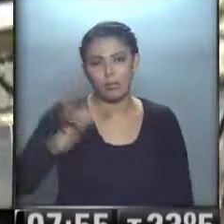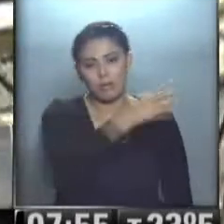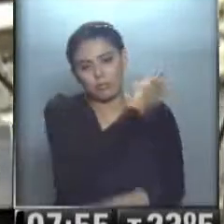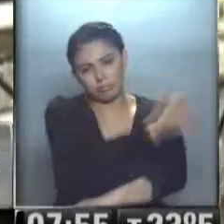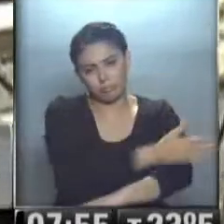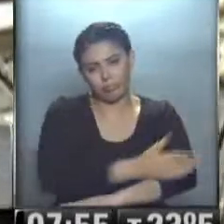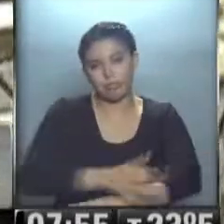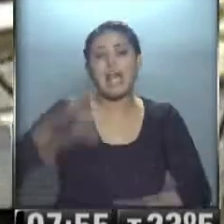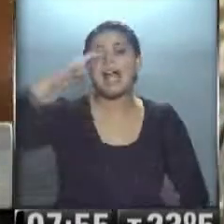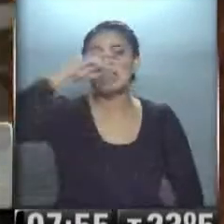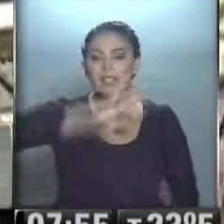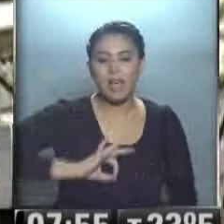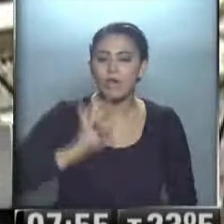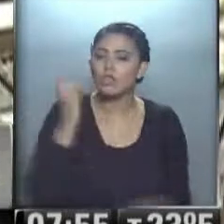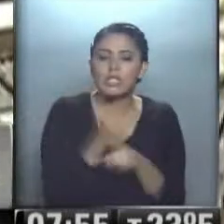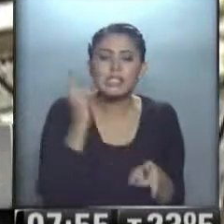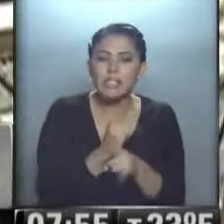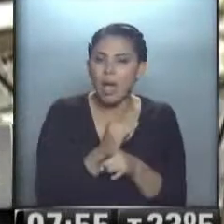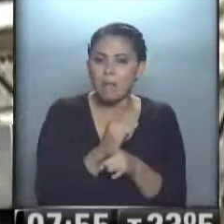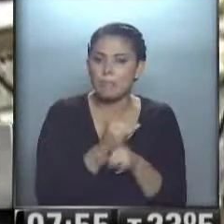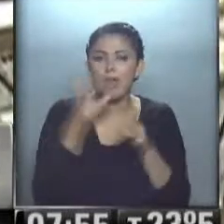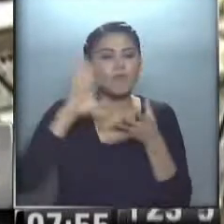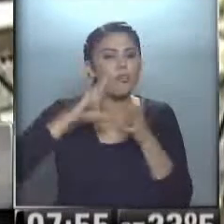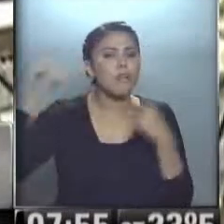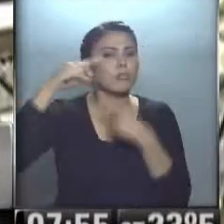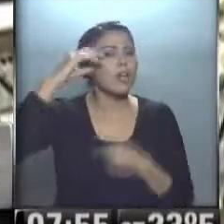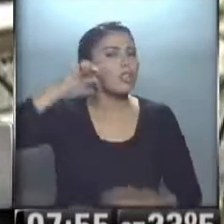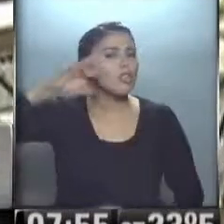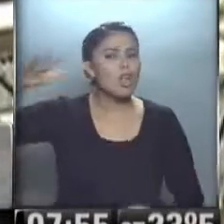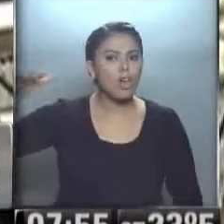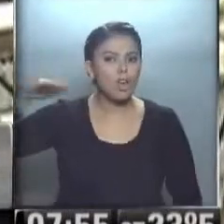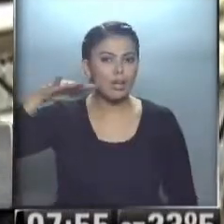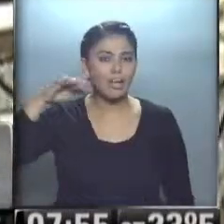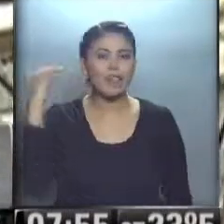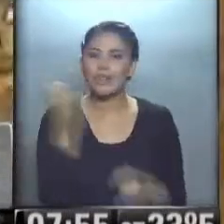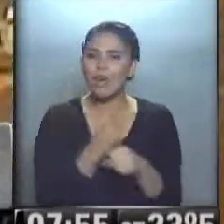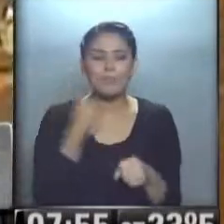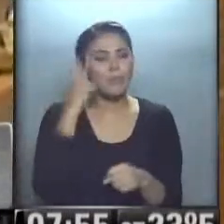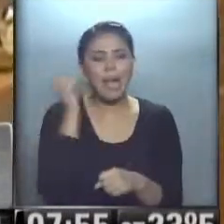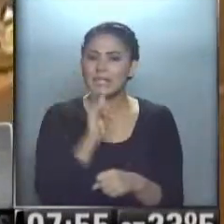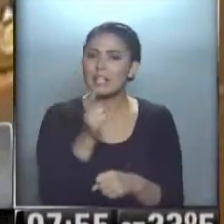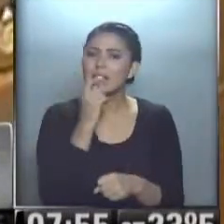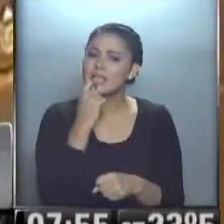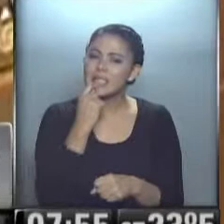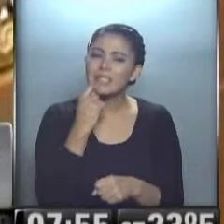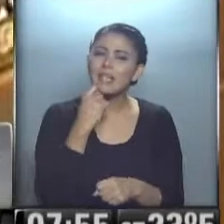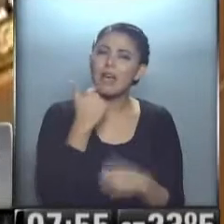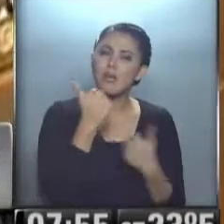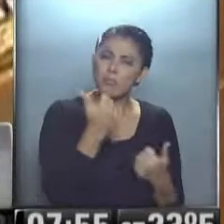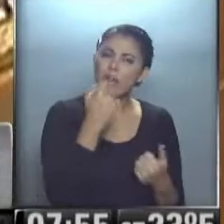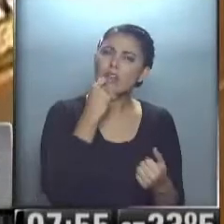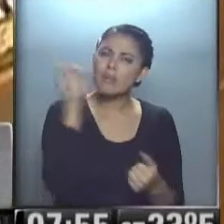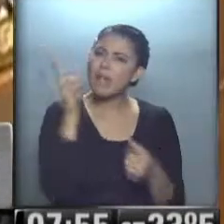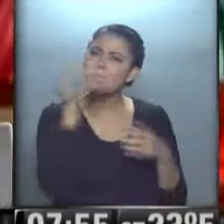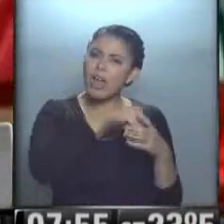tiene siete años y siempre fue de corte ideológico nunca se pensó en la conveniencia o no del ingreso de venezuela sino